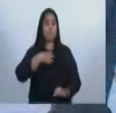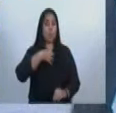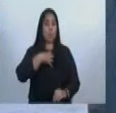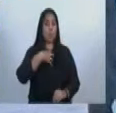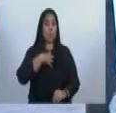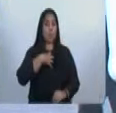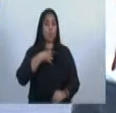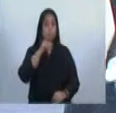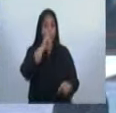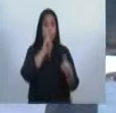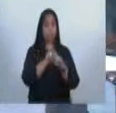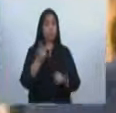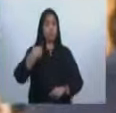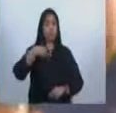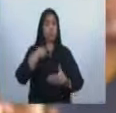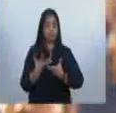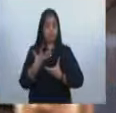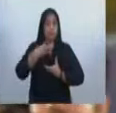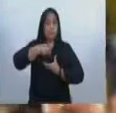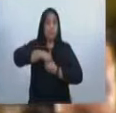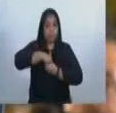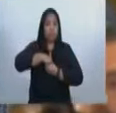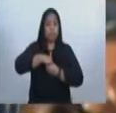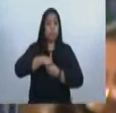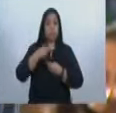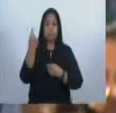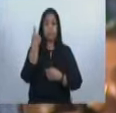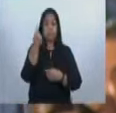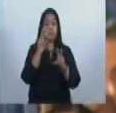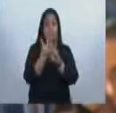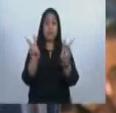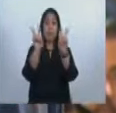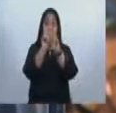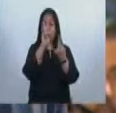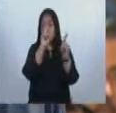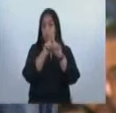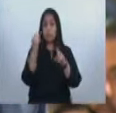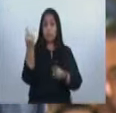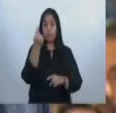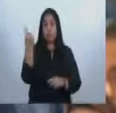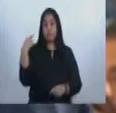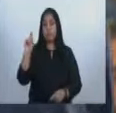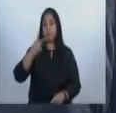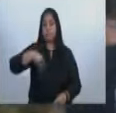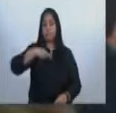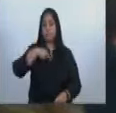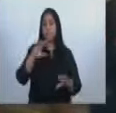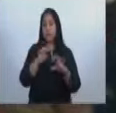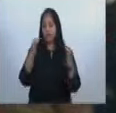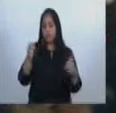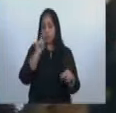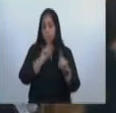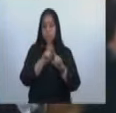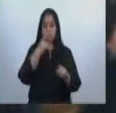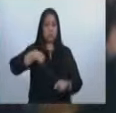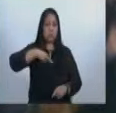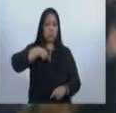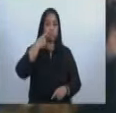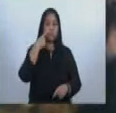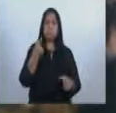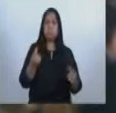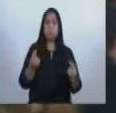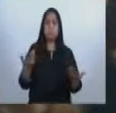que nosotros las tenemos tan ricas y que son tan importantes eh para nosotros Entonces lo primero que estamos haciendo